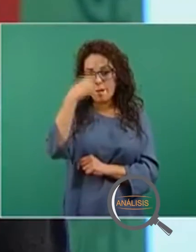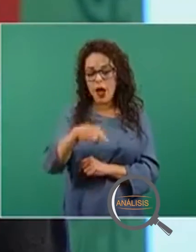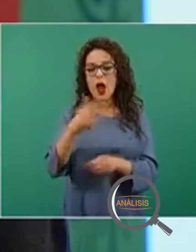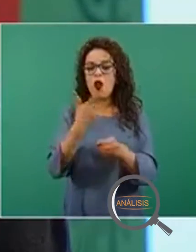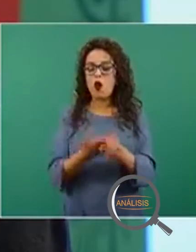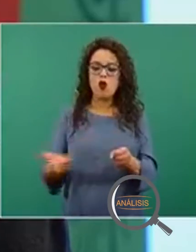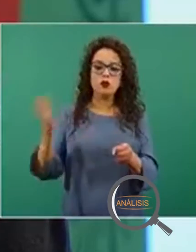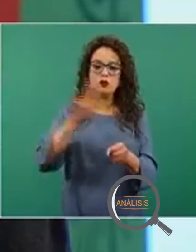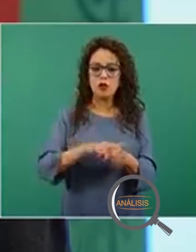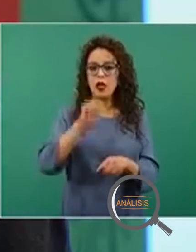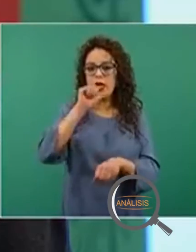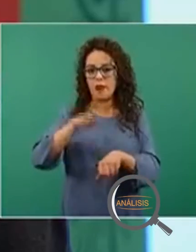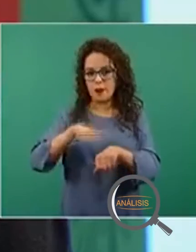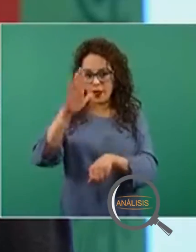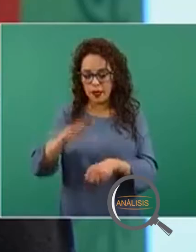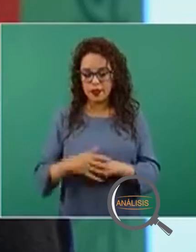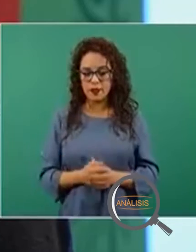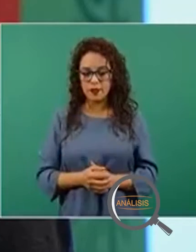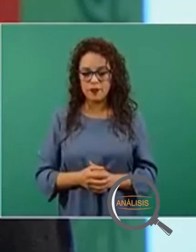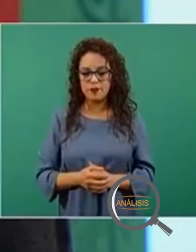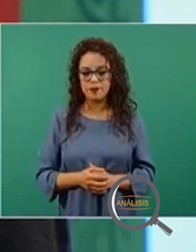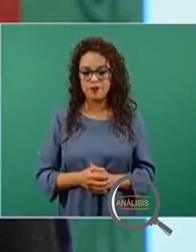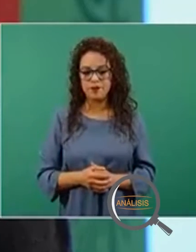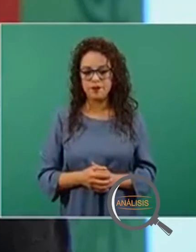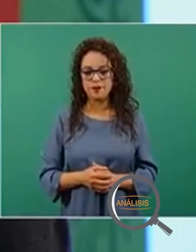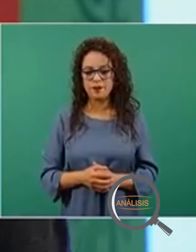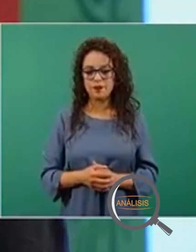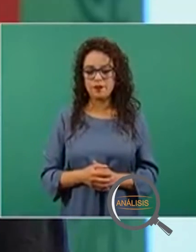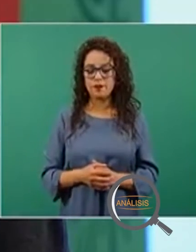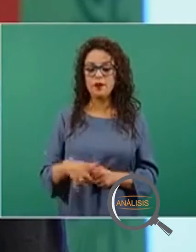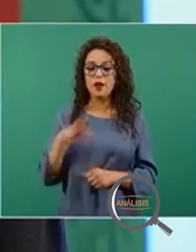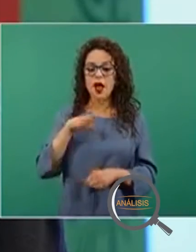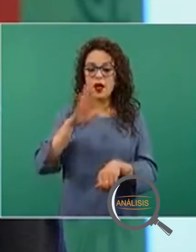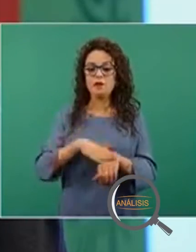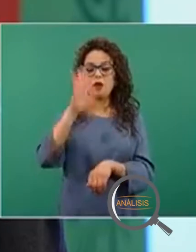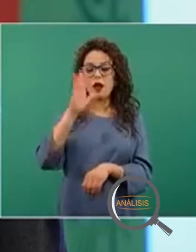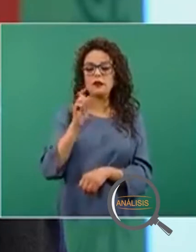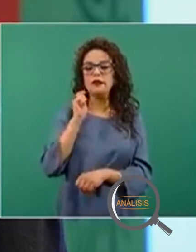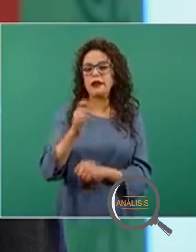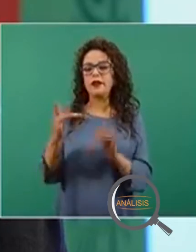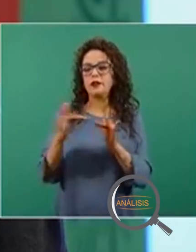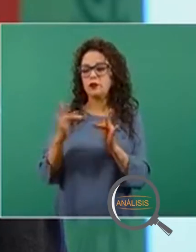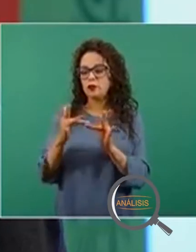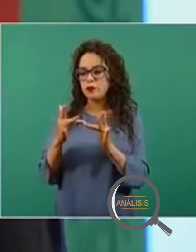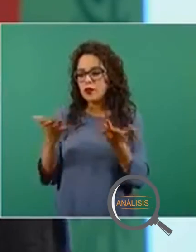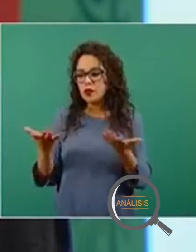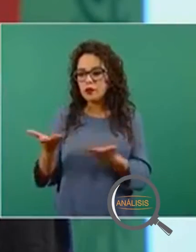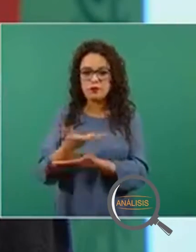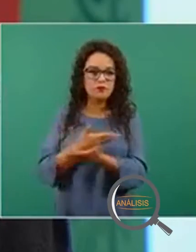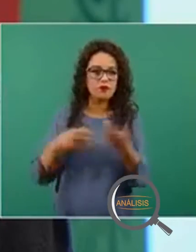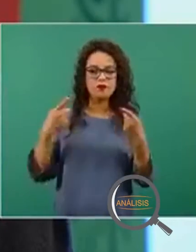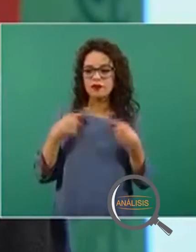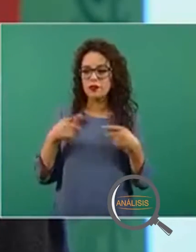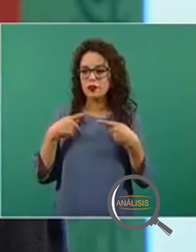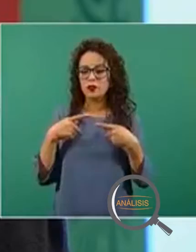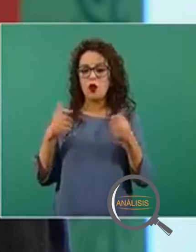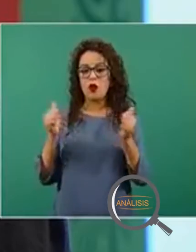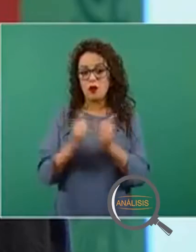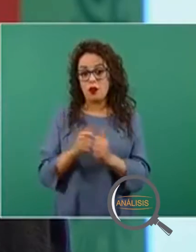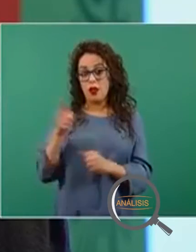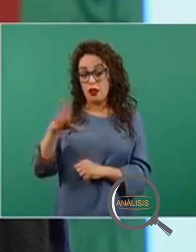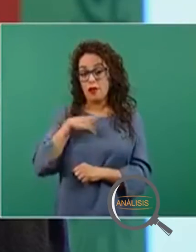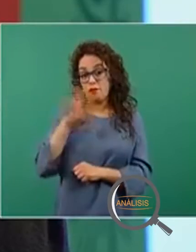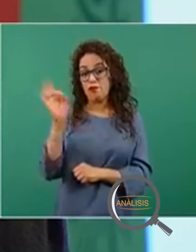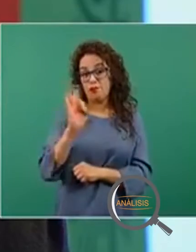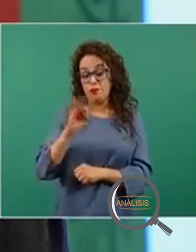ambiente hospitalario, en donde hay obviamente una mayor interacción con personas potencialmente con la enfermedad